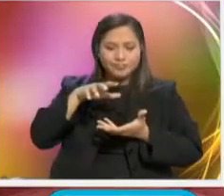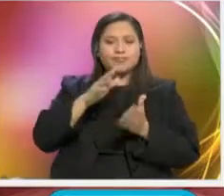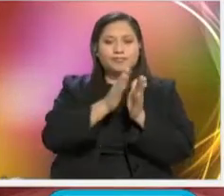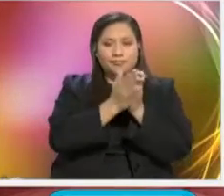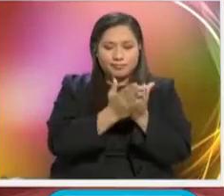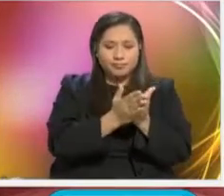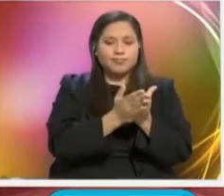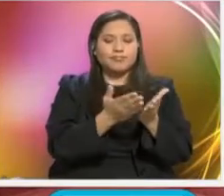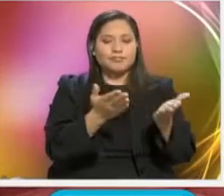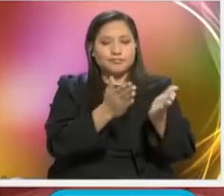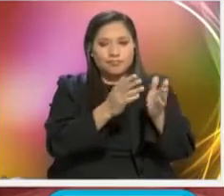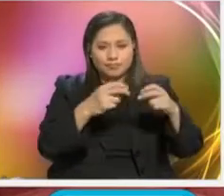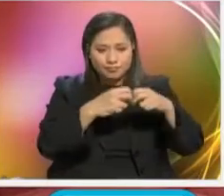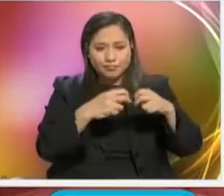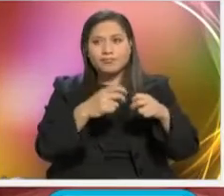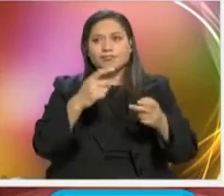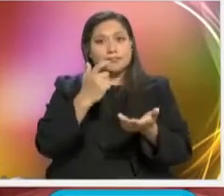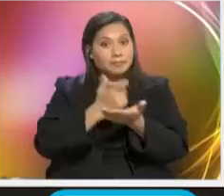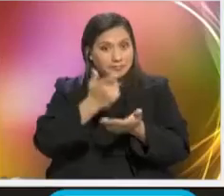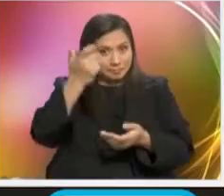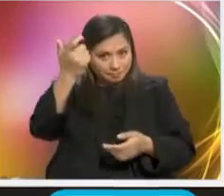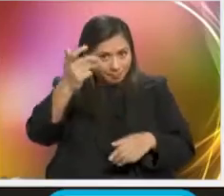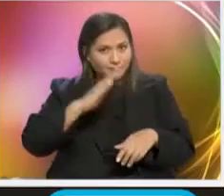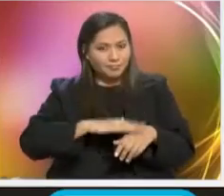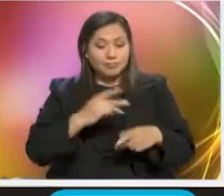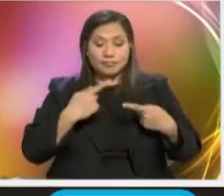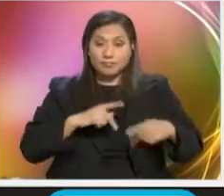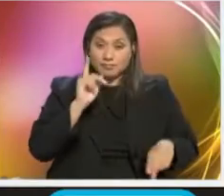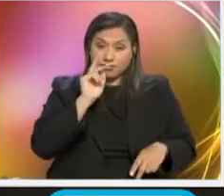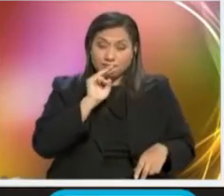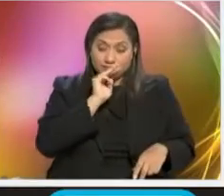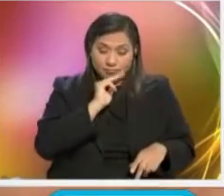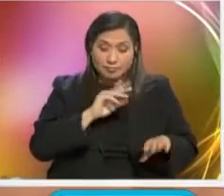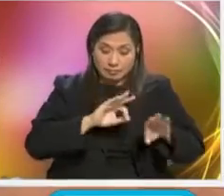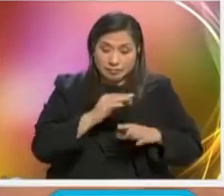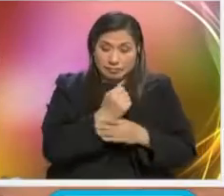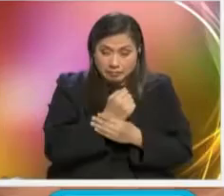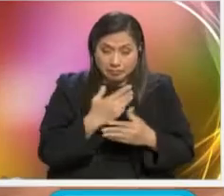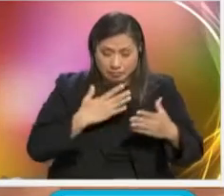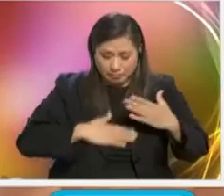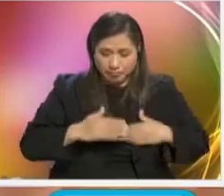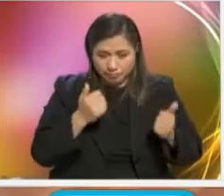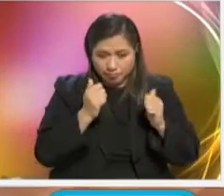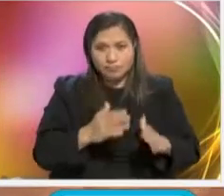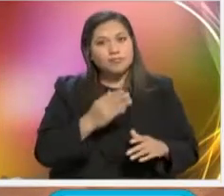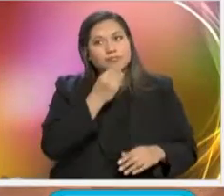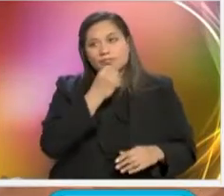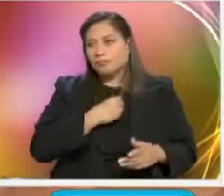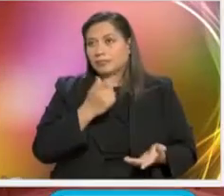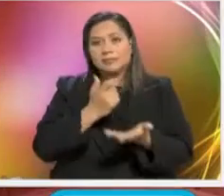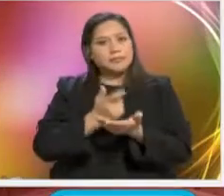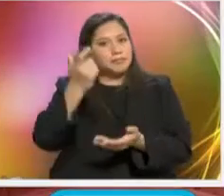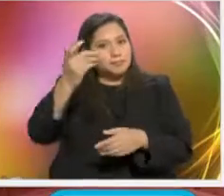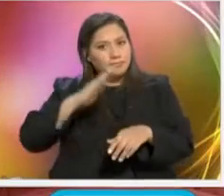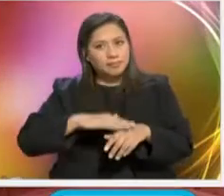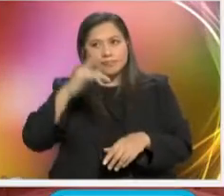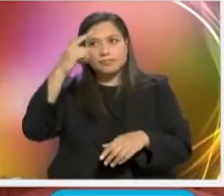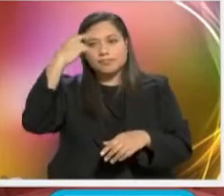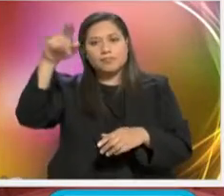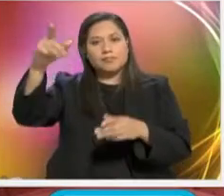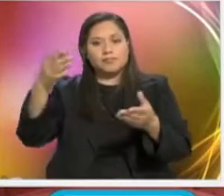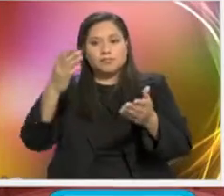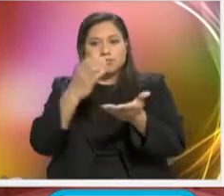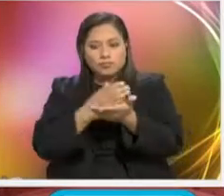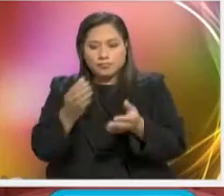libros forrados y tal, obviamente te cobran más. Para las mamás que trabajan, pues eso funciona, ¿no? Sí, Dicen, ayuda. oye, pues voy a tener que pagar más y ni modo. Pero